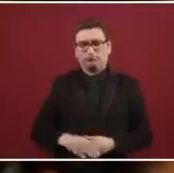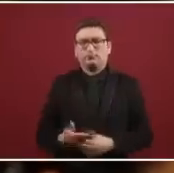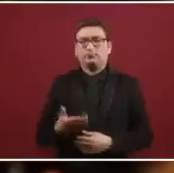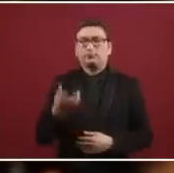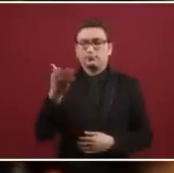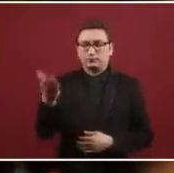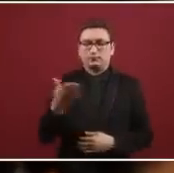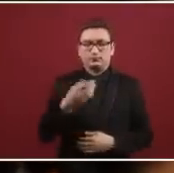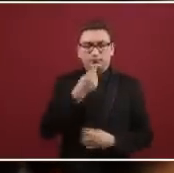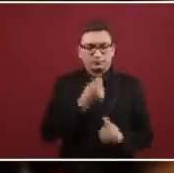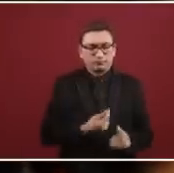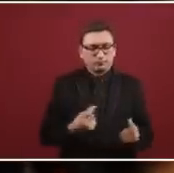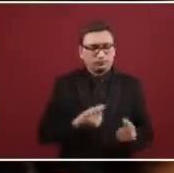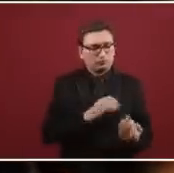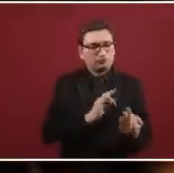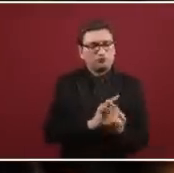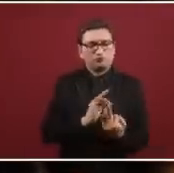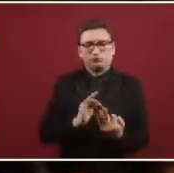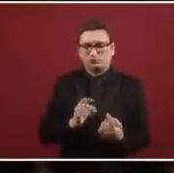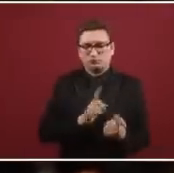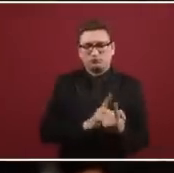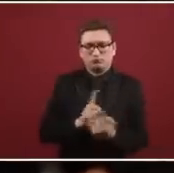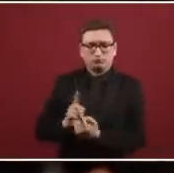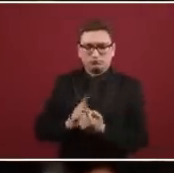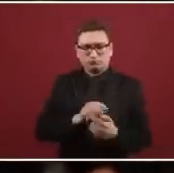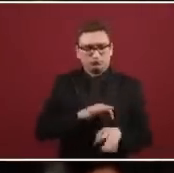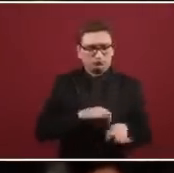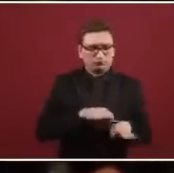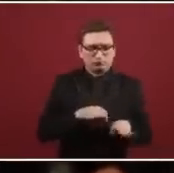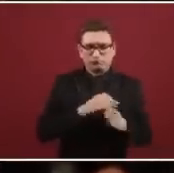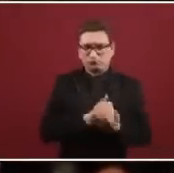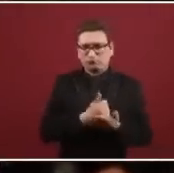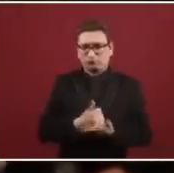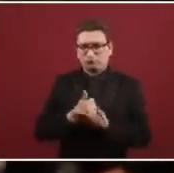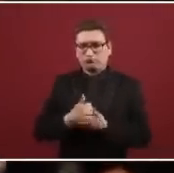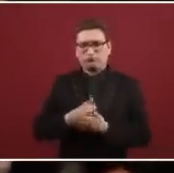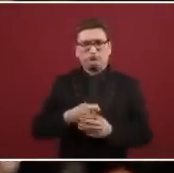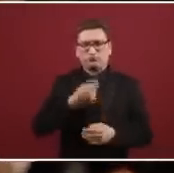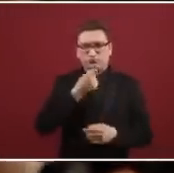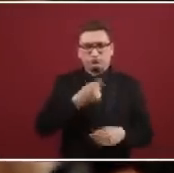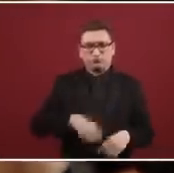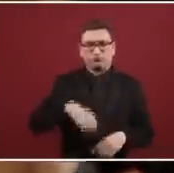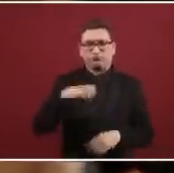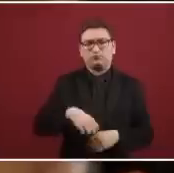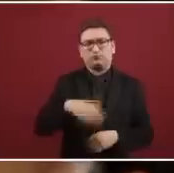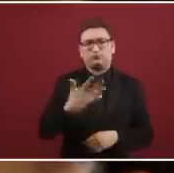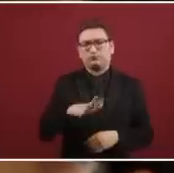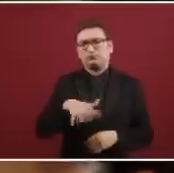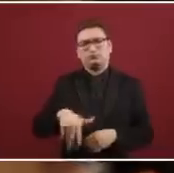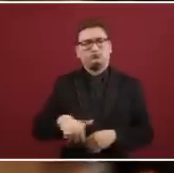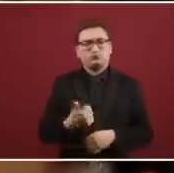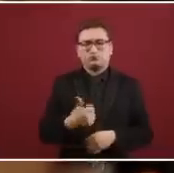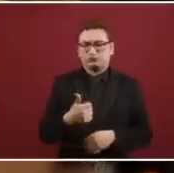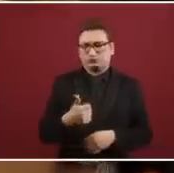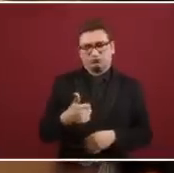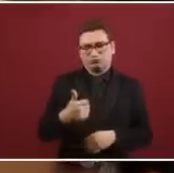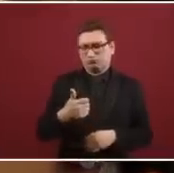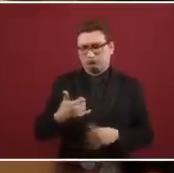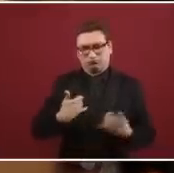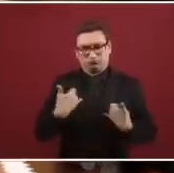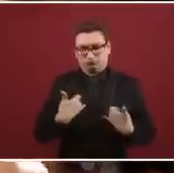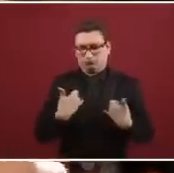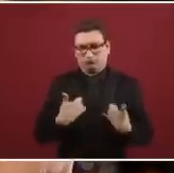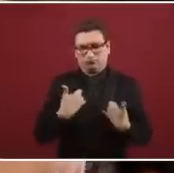los niños en sus edades de 11, 10, 11, 12, hasta la adolescencia, la preadolescencia. Y los